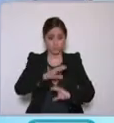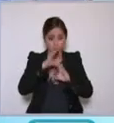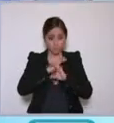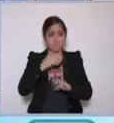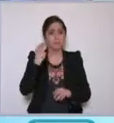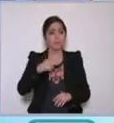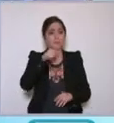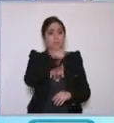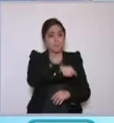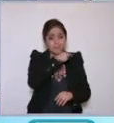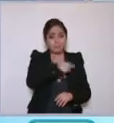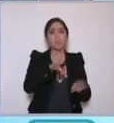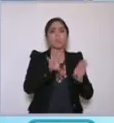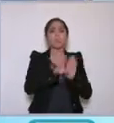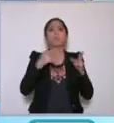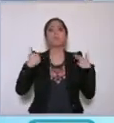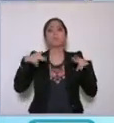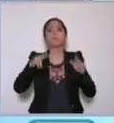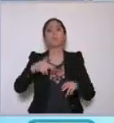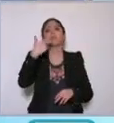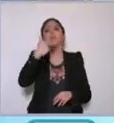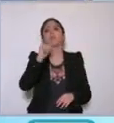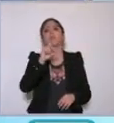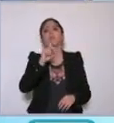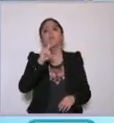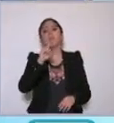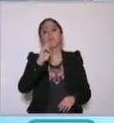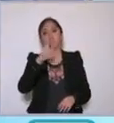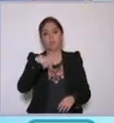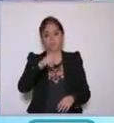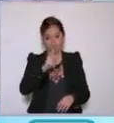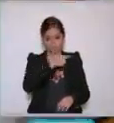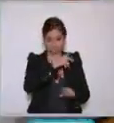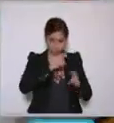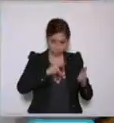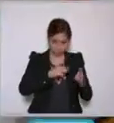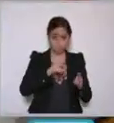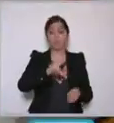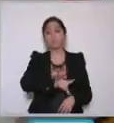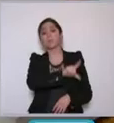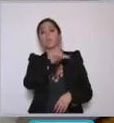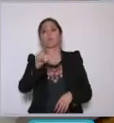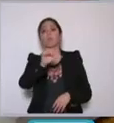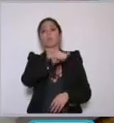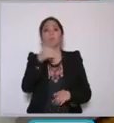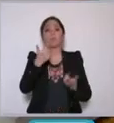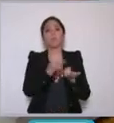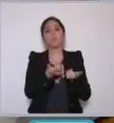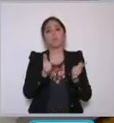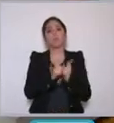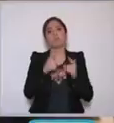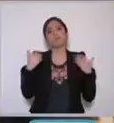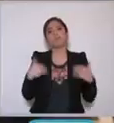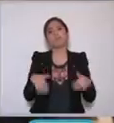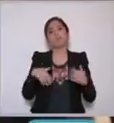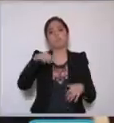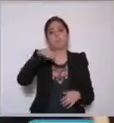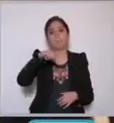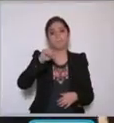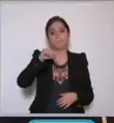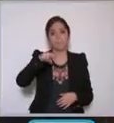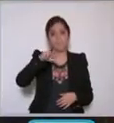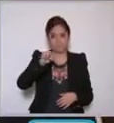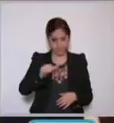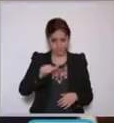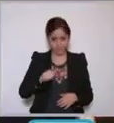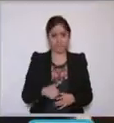ellos son los abanderados del hard rock, digamos, ¿no? Y después tenemos a Maná. La banda ¿no? de